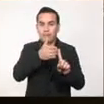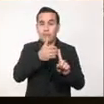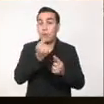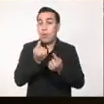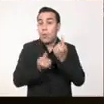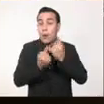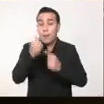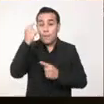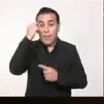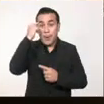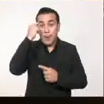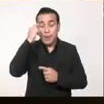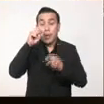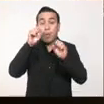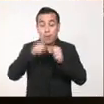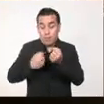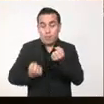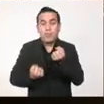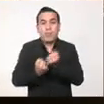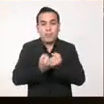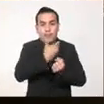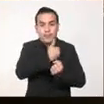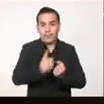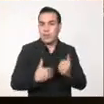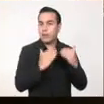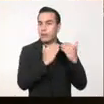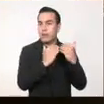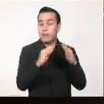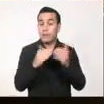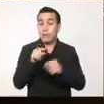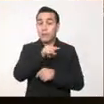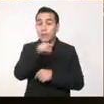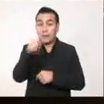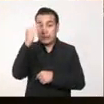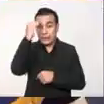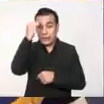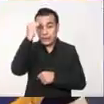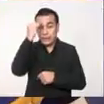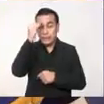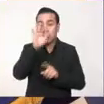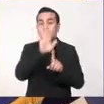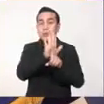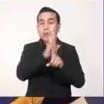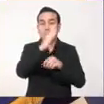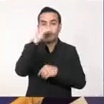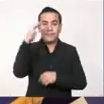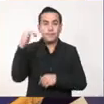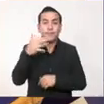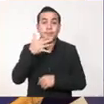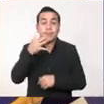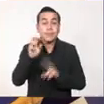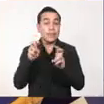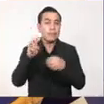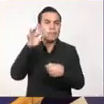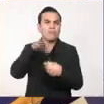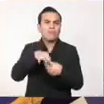gente asume de que esta persona apoya a tal persona. Es una cosa distinta y eso ustedes lo saben en sus países. Porque estamos hablando de las